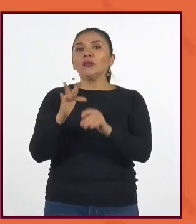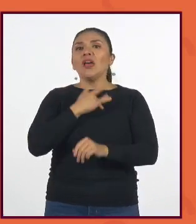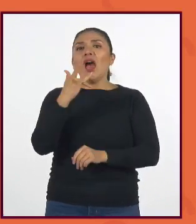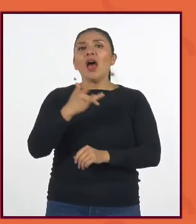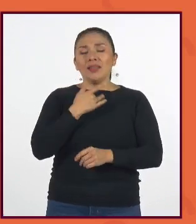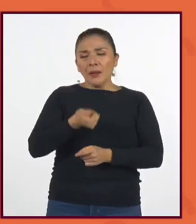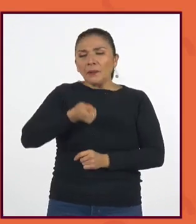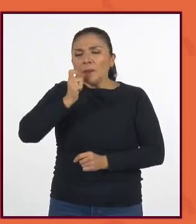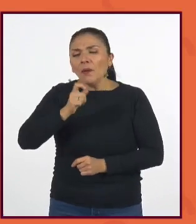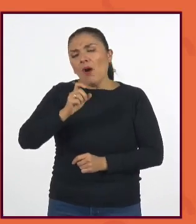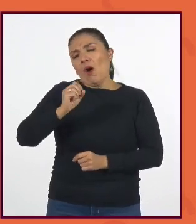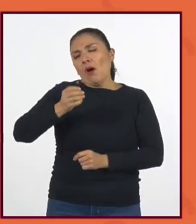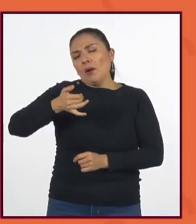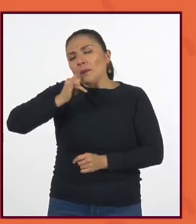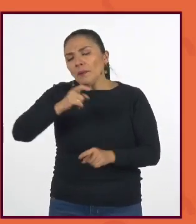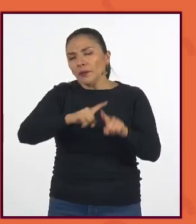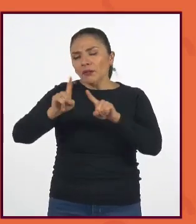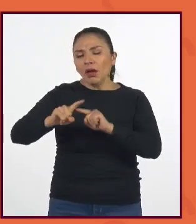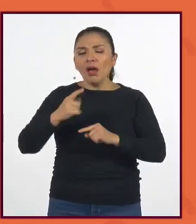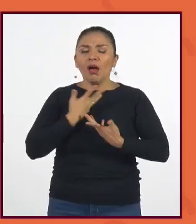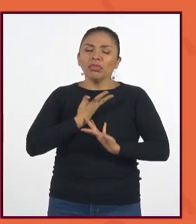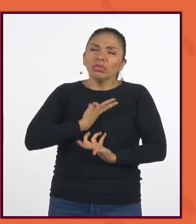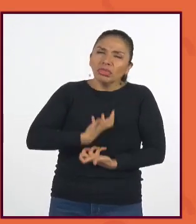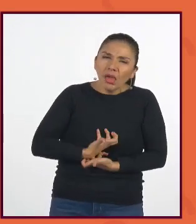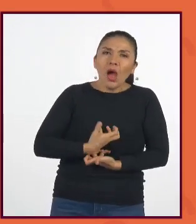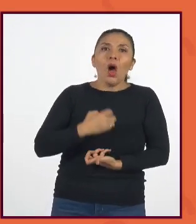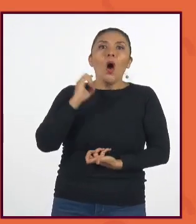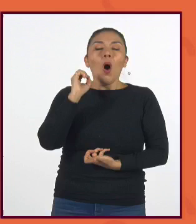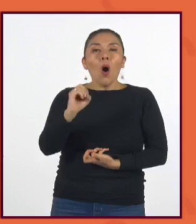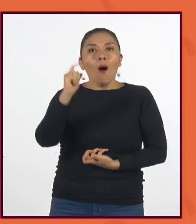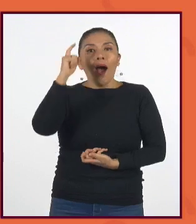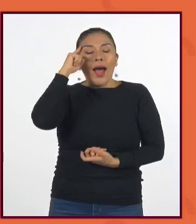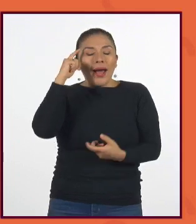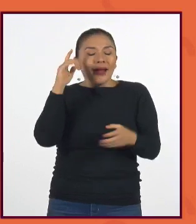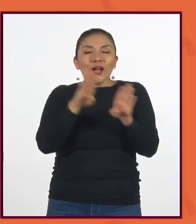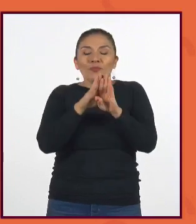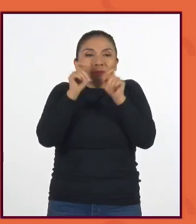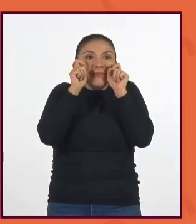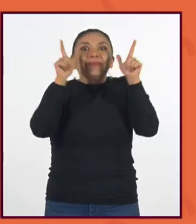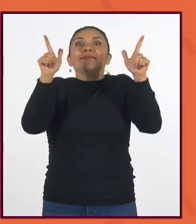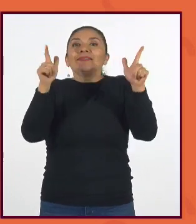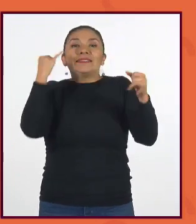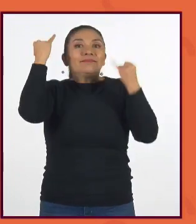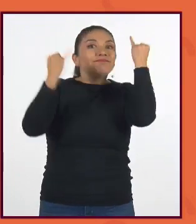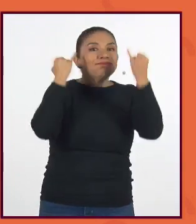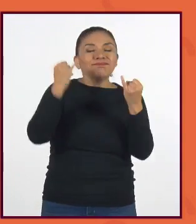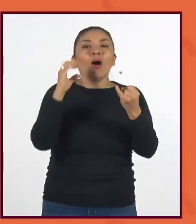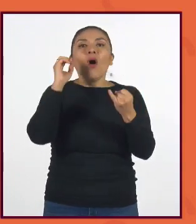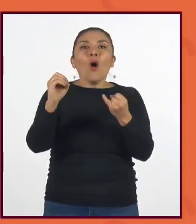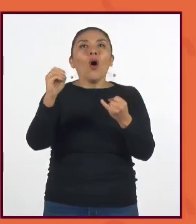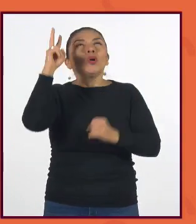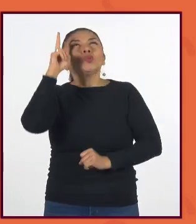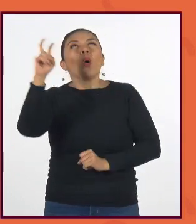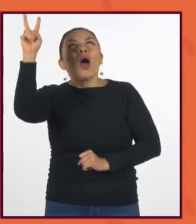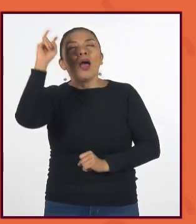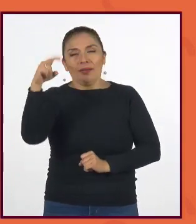y las que provocan alucinaciones, ¿no? Que son las